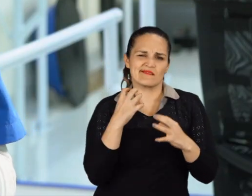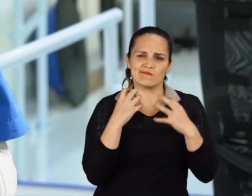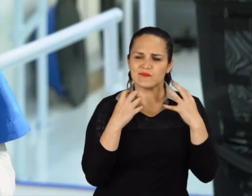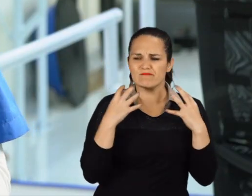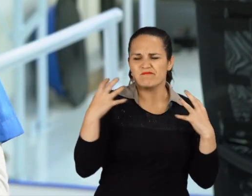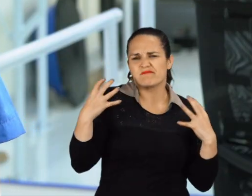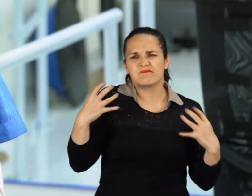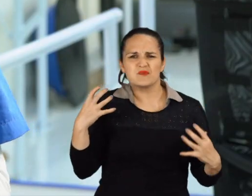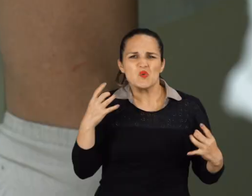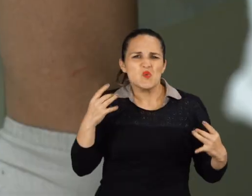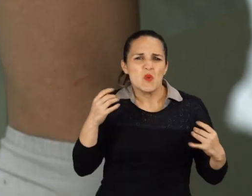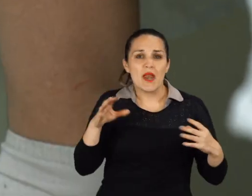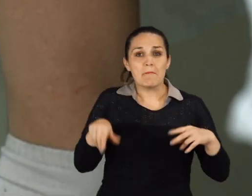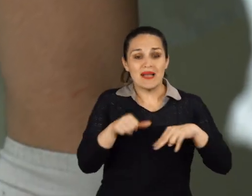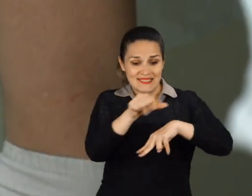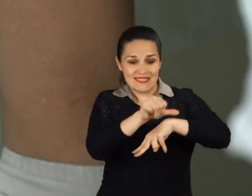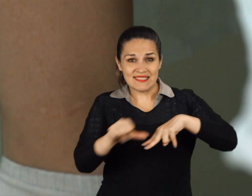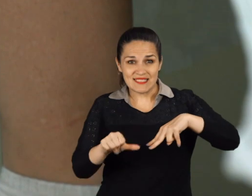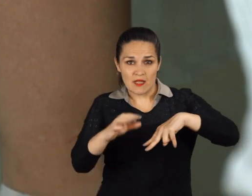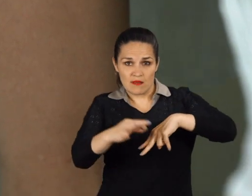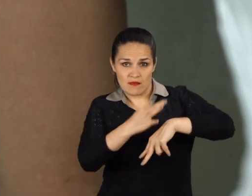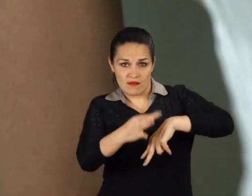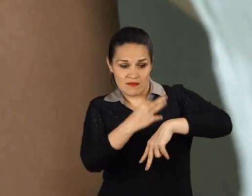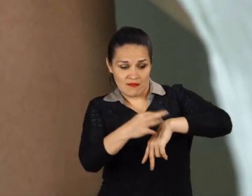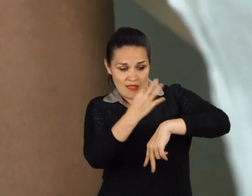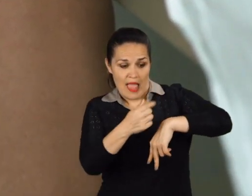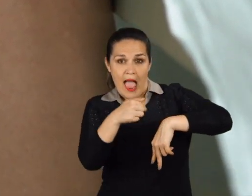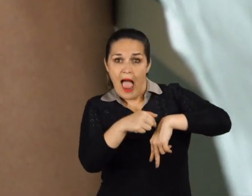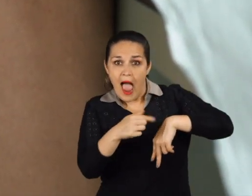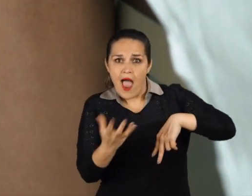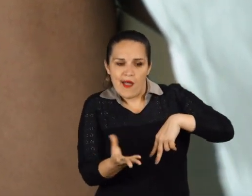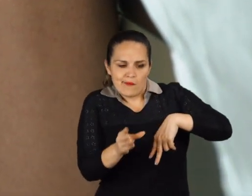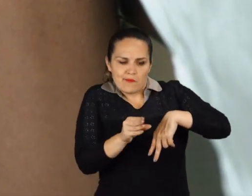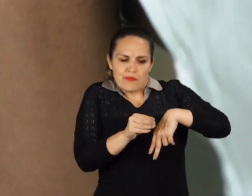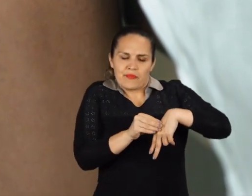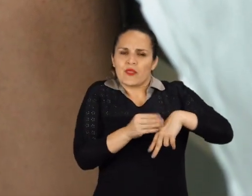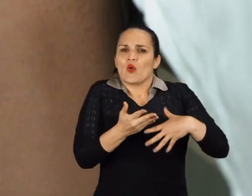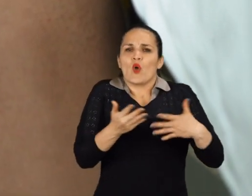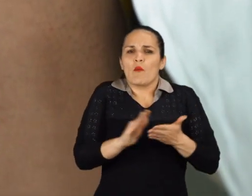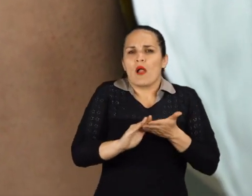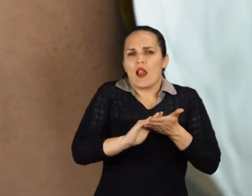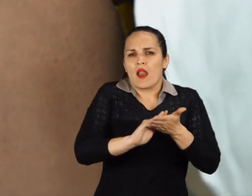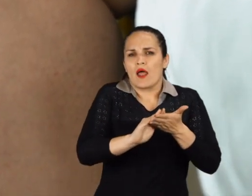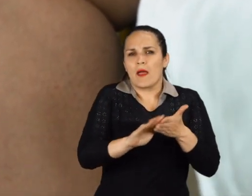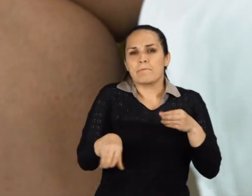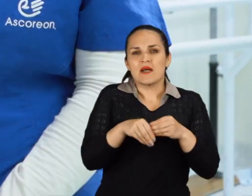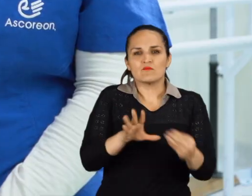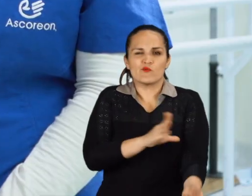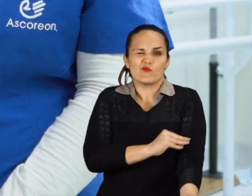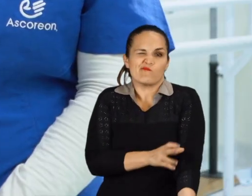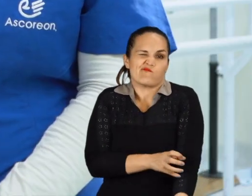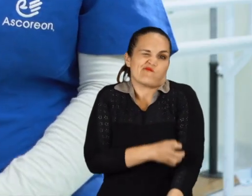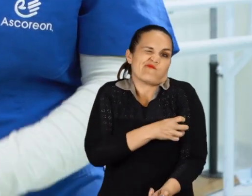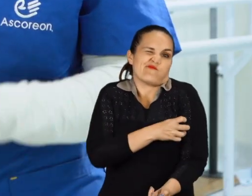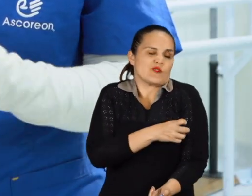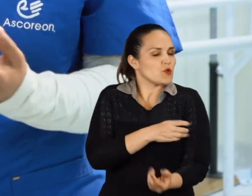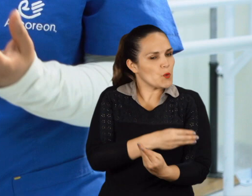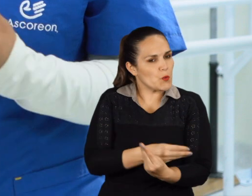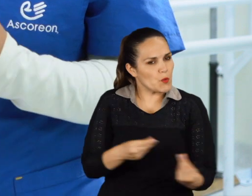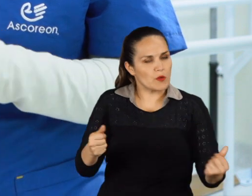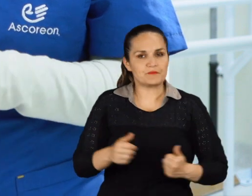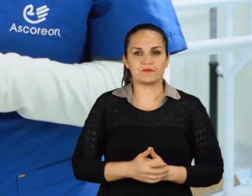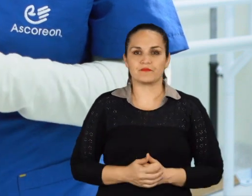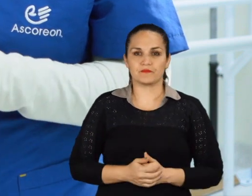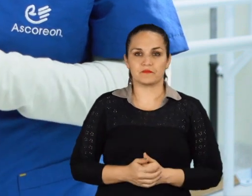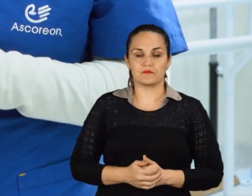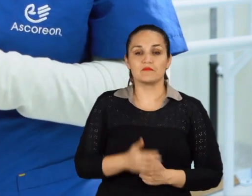contracturas, todo lo que es manejo de la cicatriz y todo lo que es la parte de retracciones musculares. Bueno, lo que podemos hacer o uno de